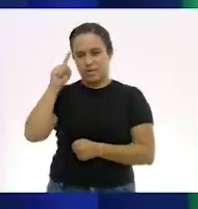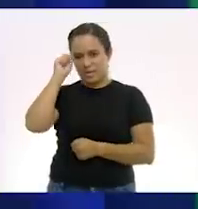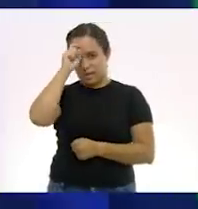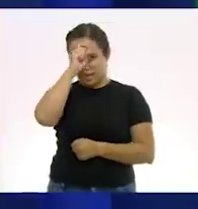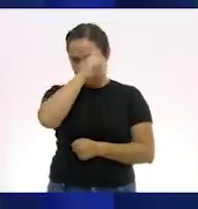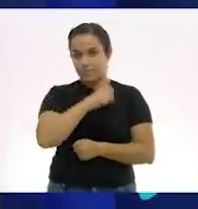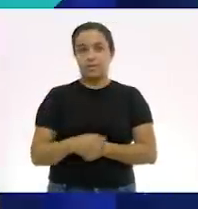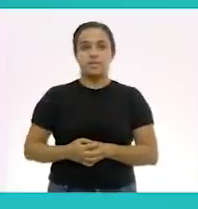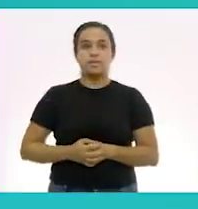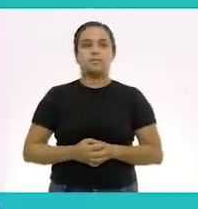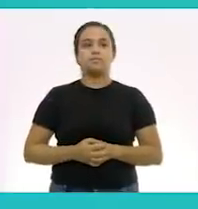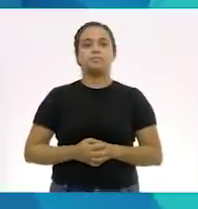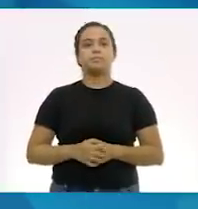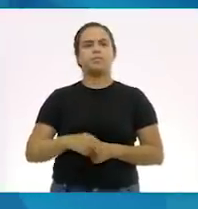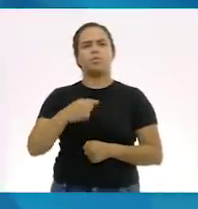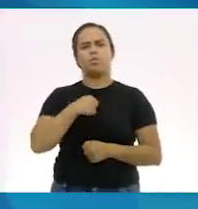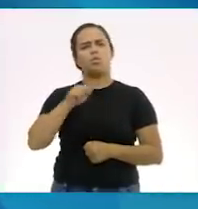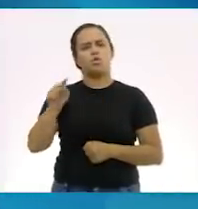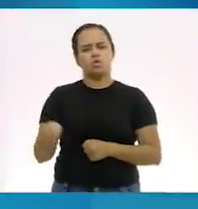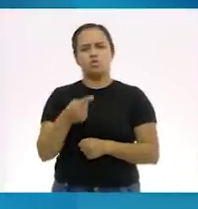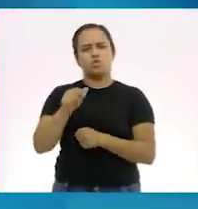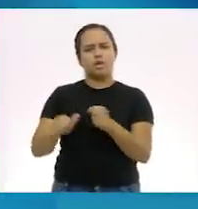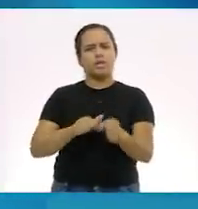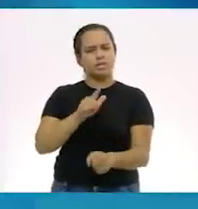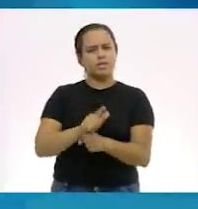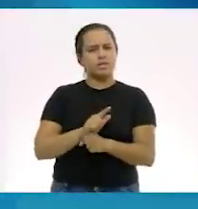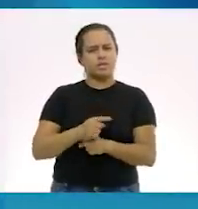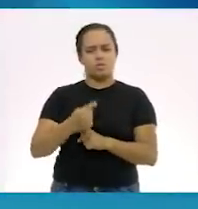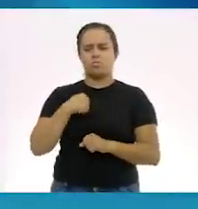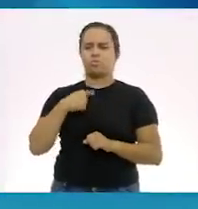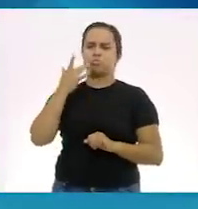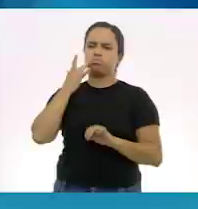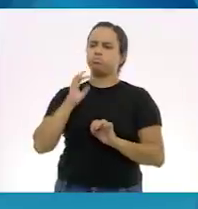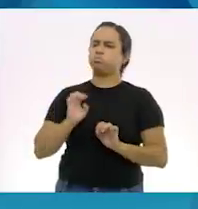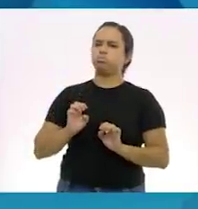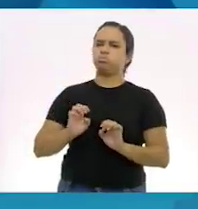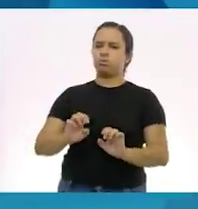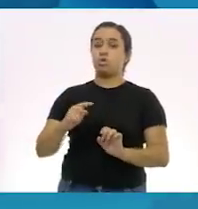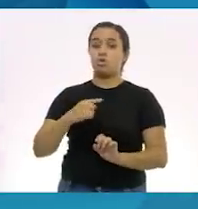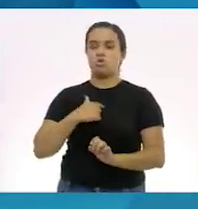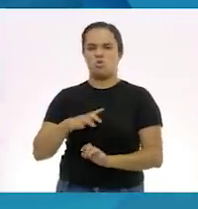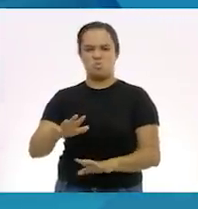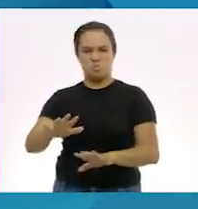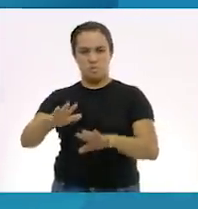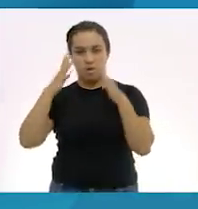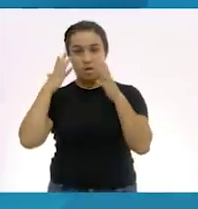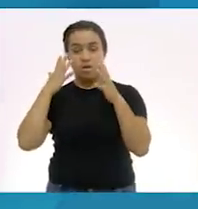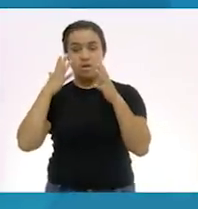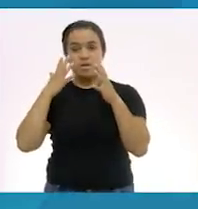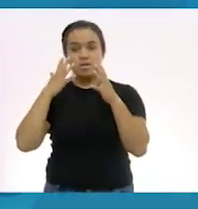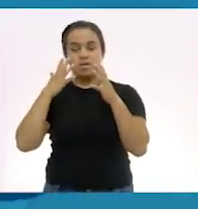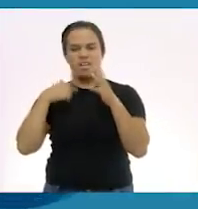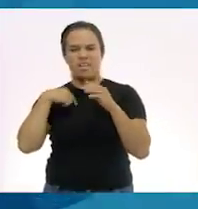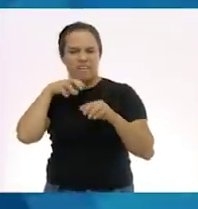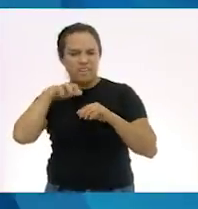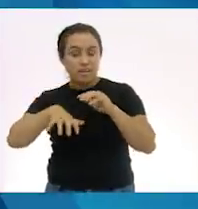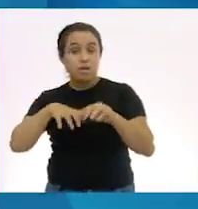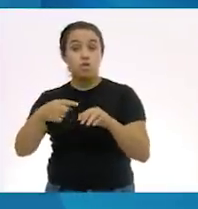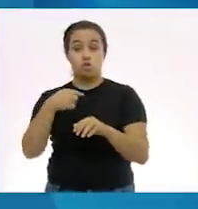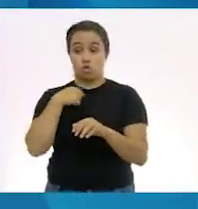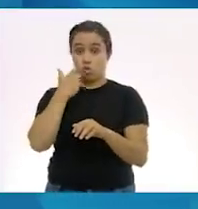En la ciudad o en el campo es un amigo del hombre. Adivina este animal sin que te diga su